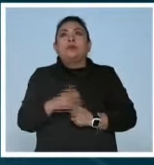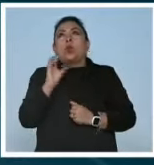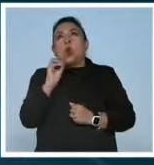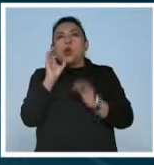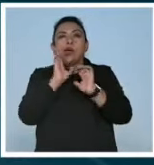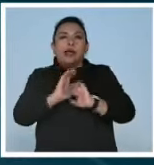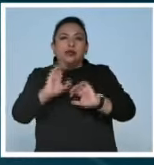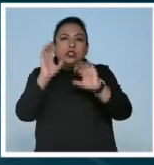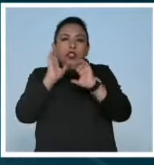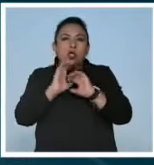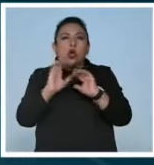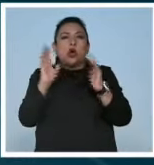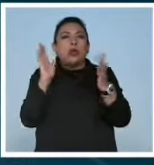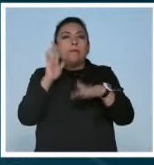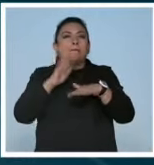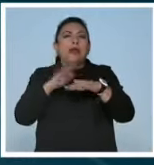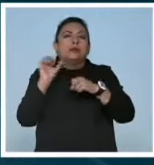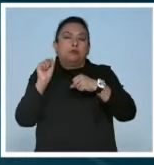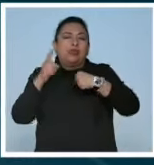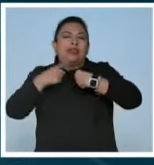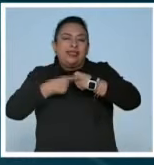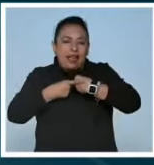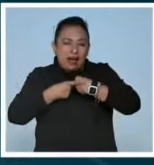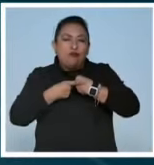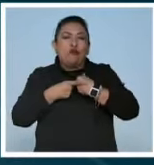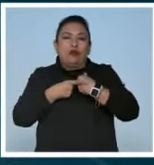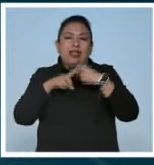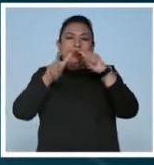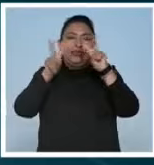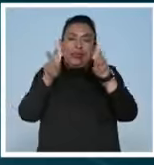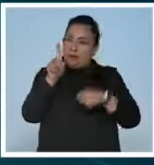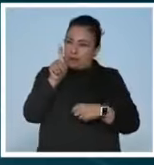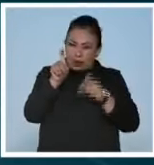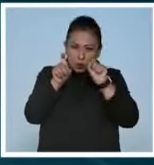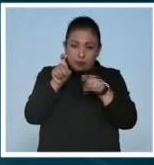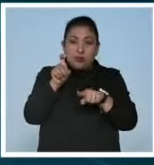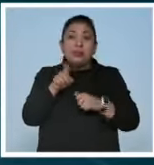canciones pues más metafóricas, ¿no? Al respecto de este tema.